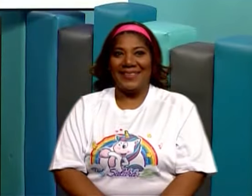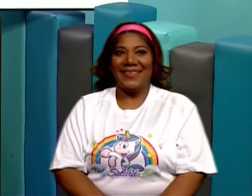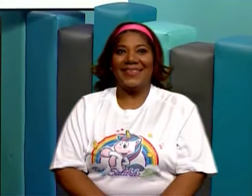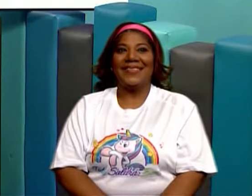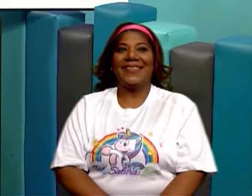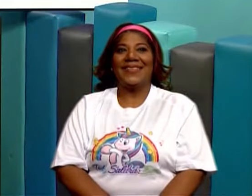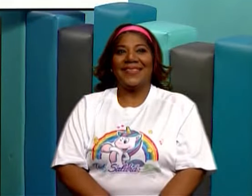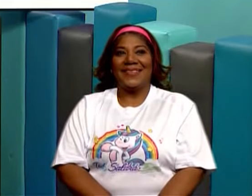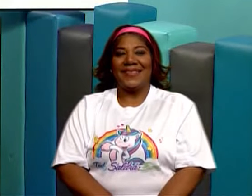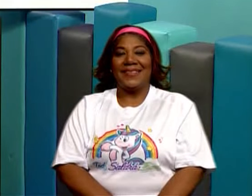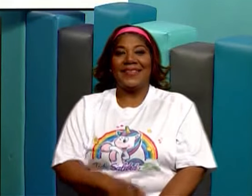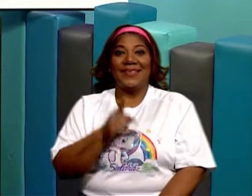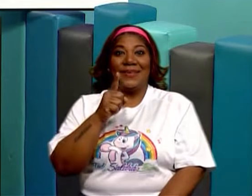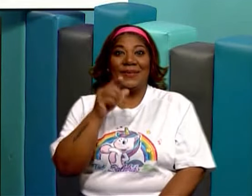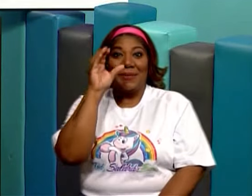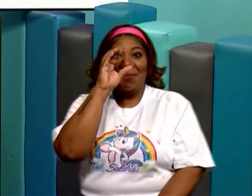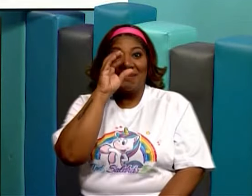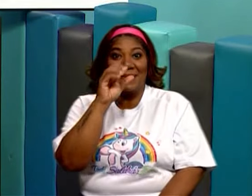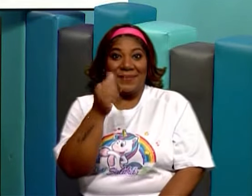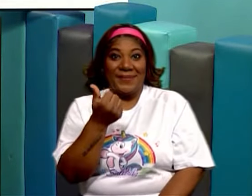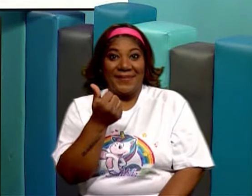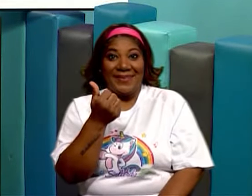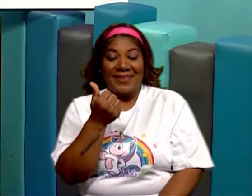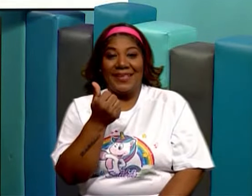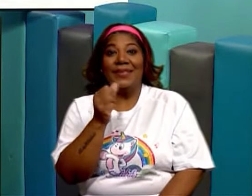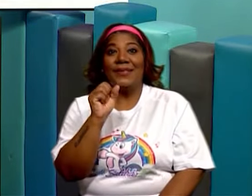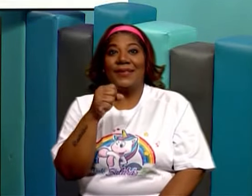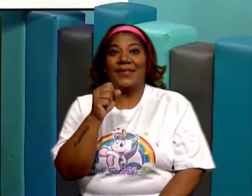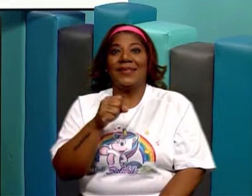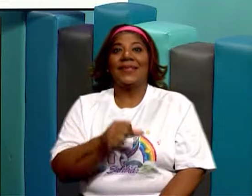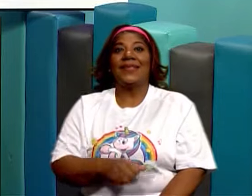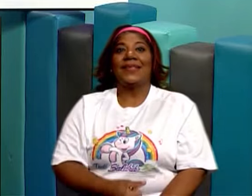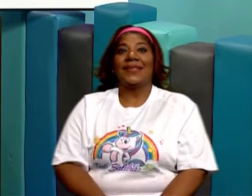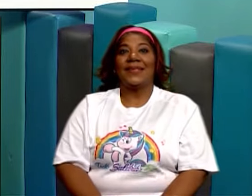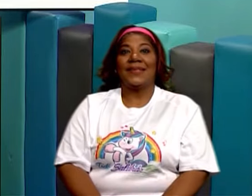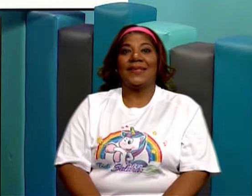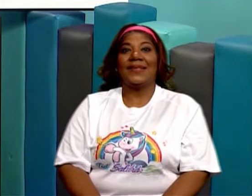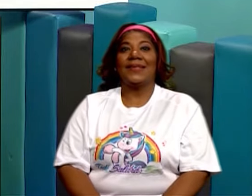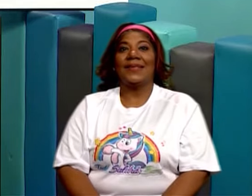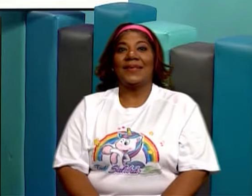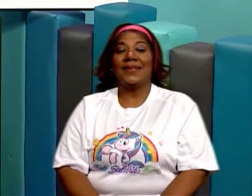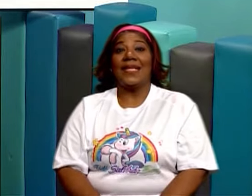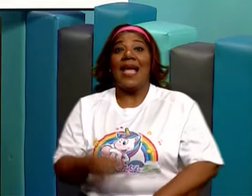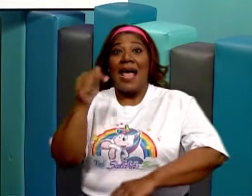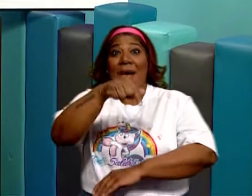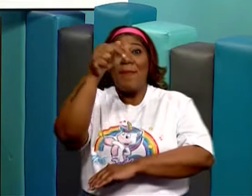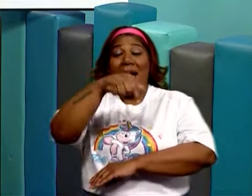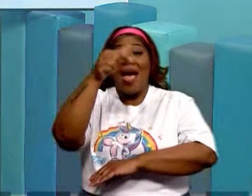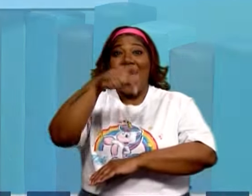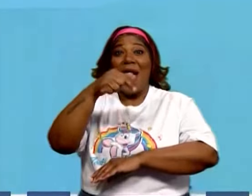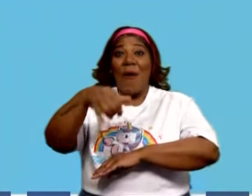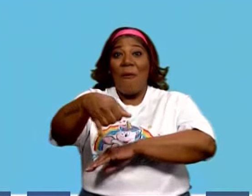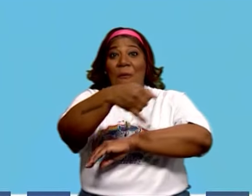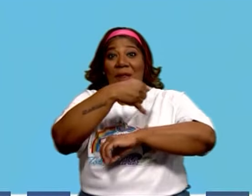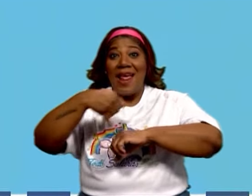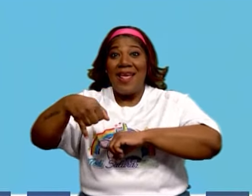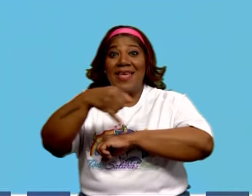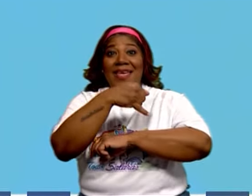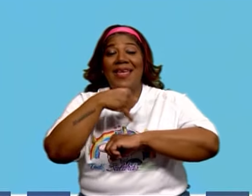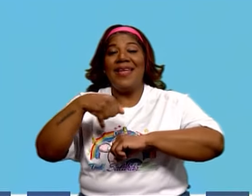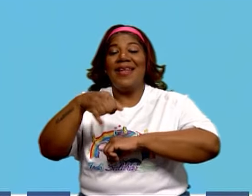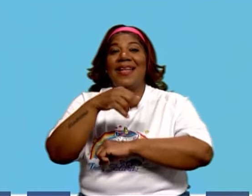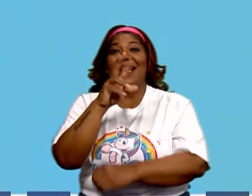Ok. ¿Te parece si buscamos otra? Bien, vamos a ver esta que está aquí. La isla.